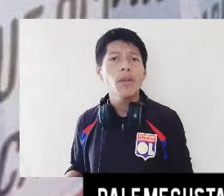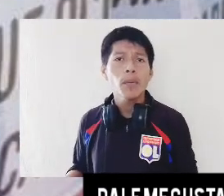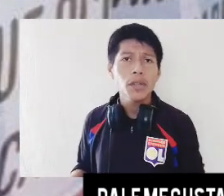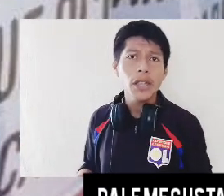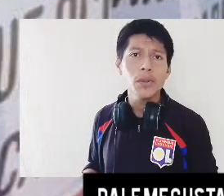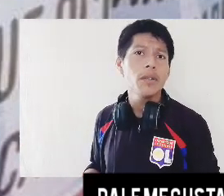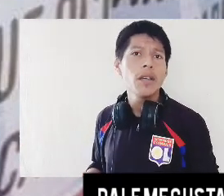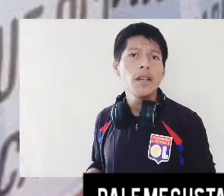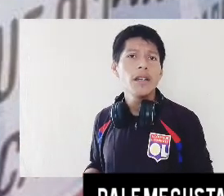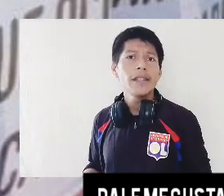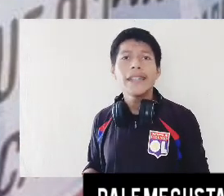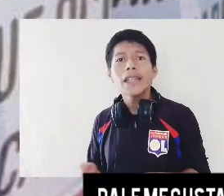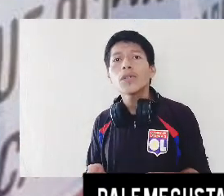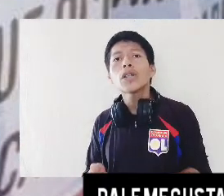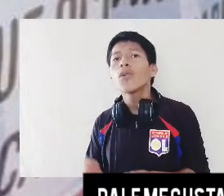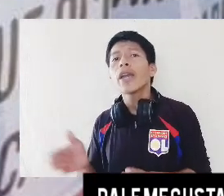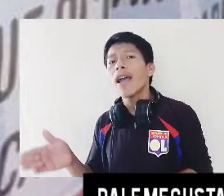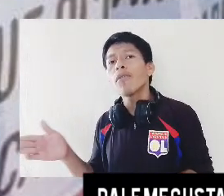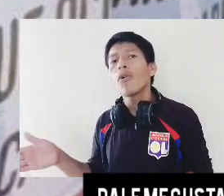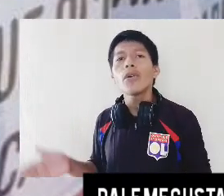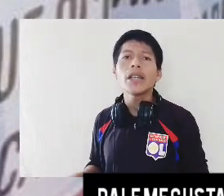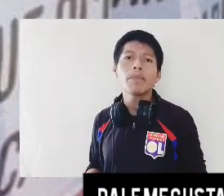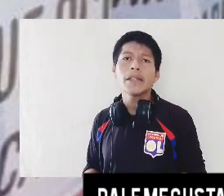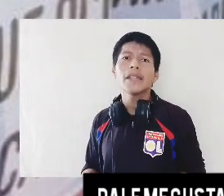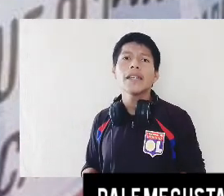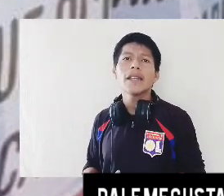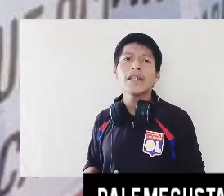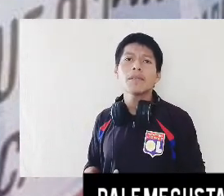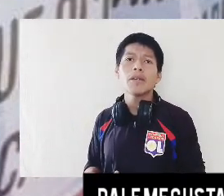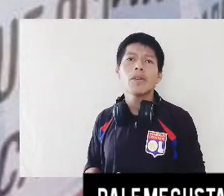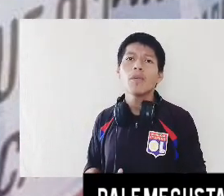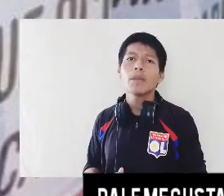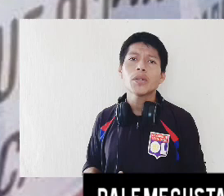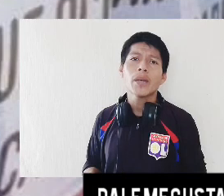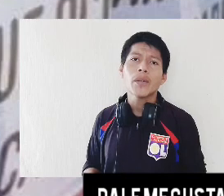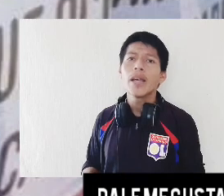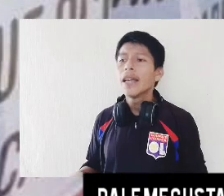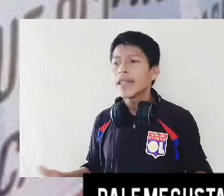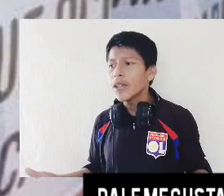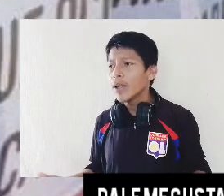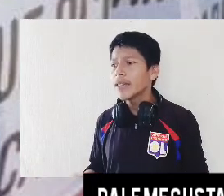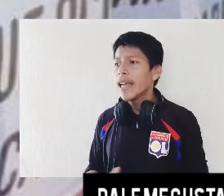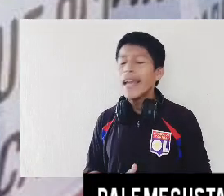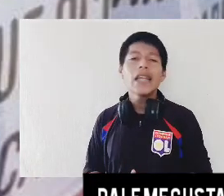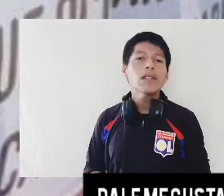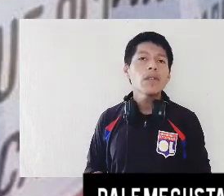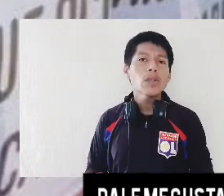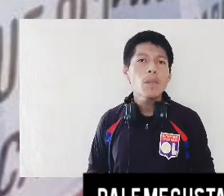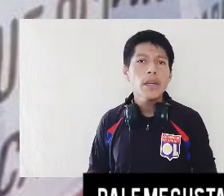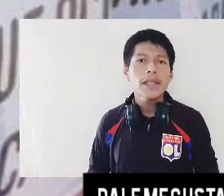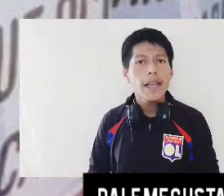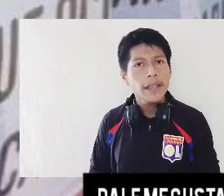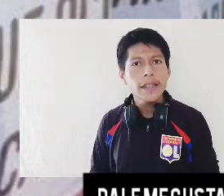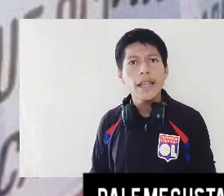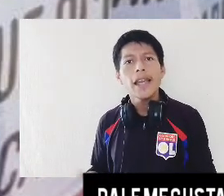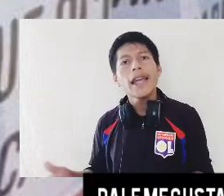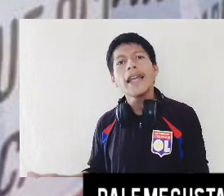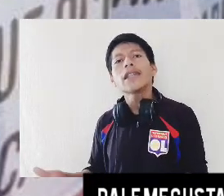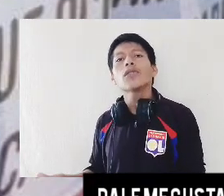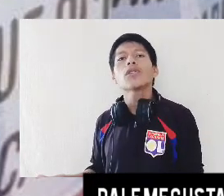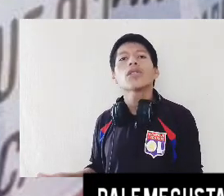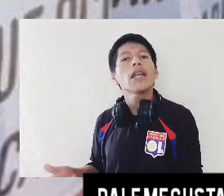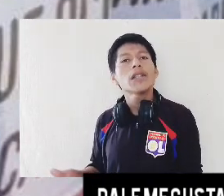el debido proceso. Y eso es lo que habló hoy el presidente Andrés Manuel López Obrador. Señores, el esfuerzo por